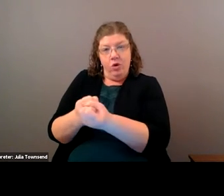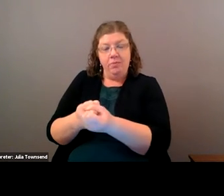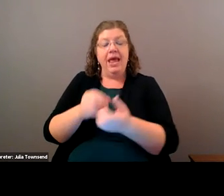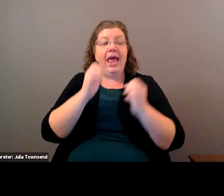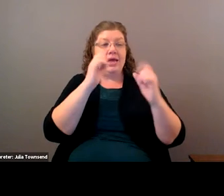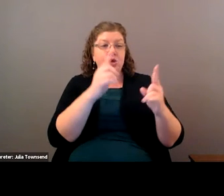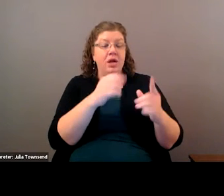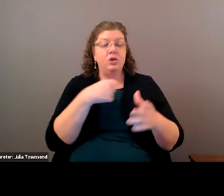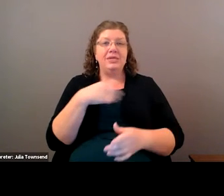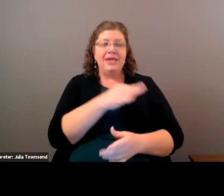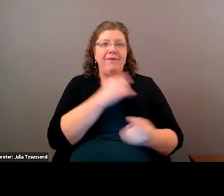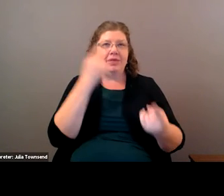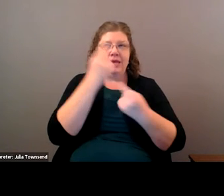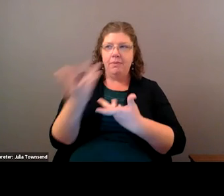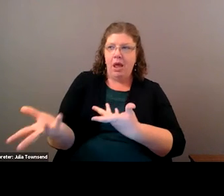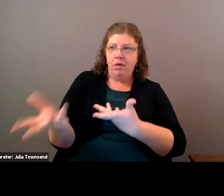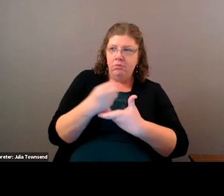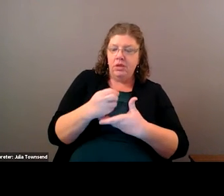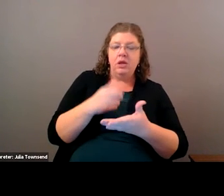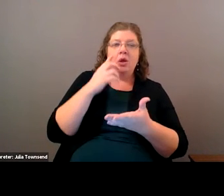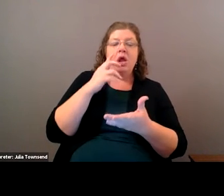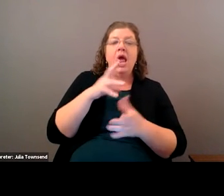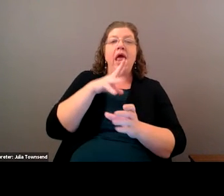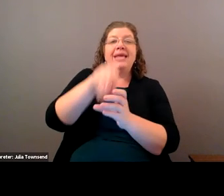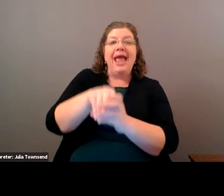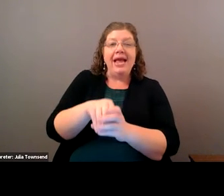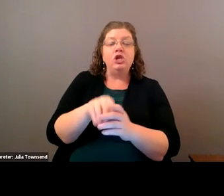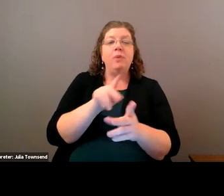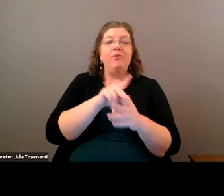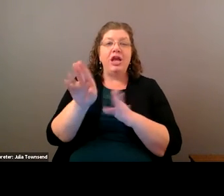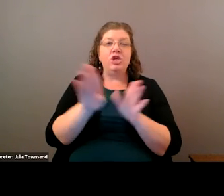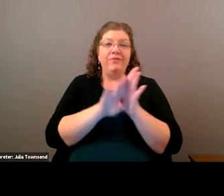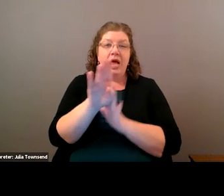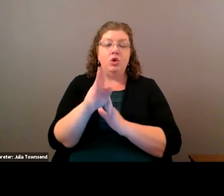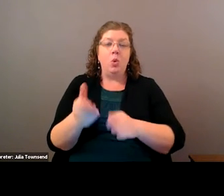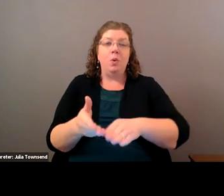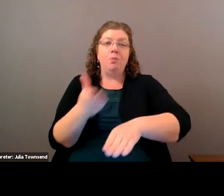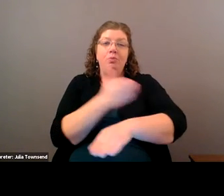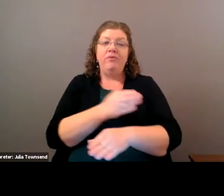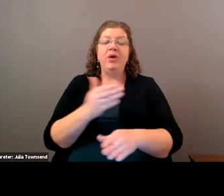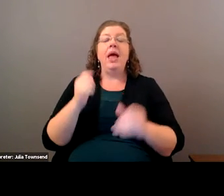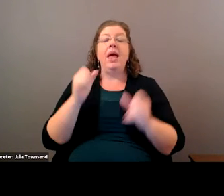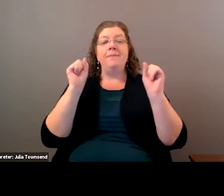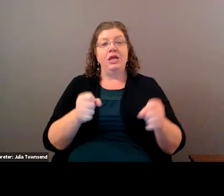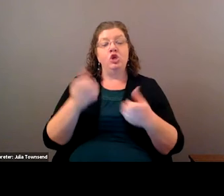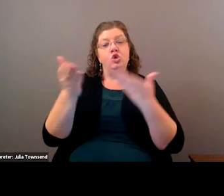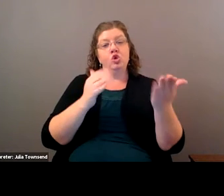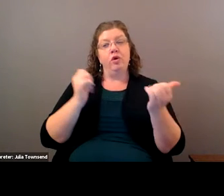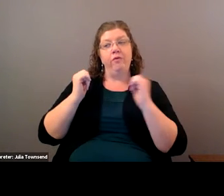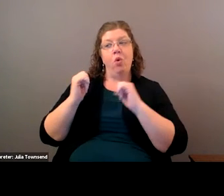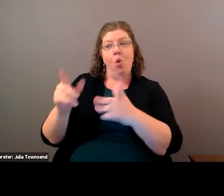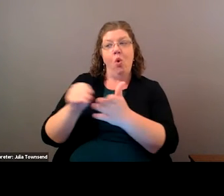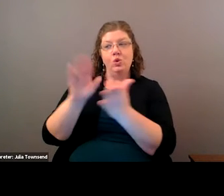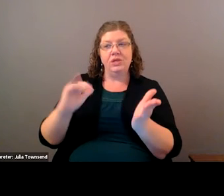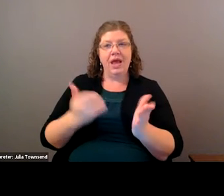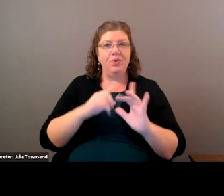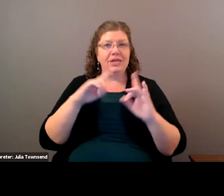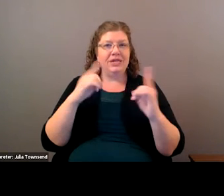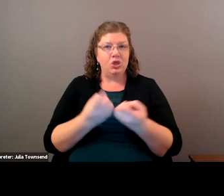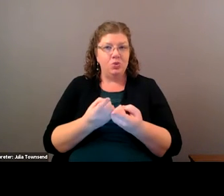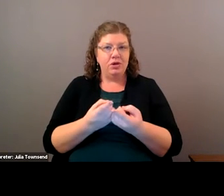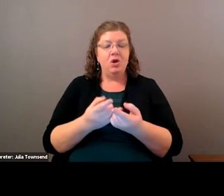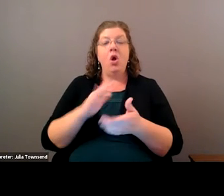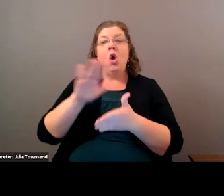sentirse valorados y los maestros siempre tienen que participar en